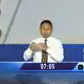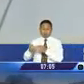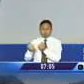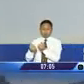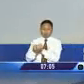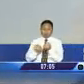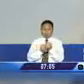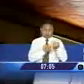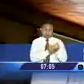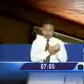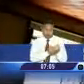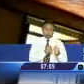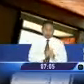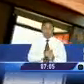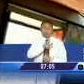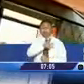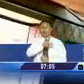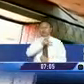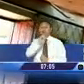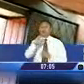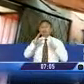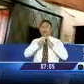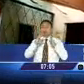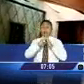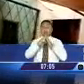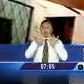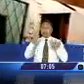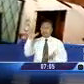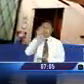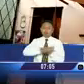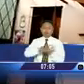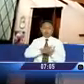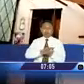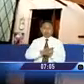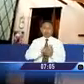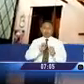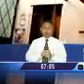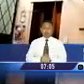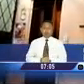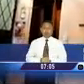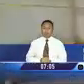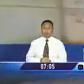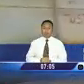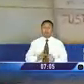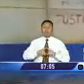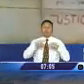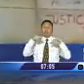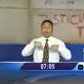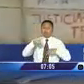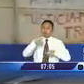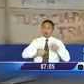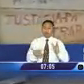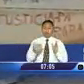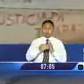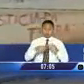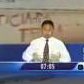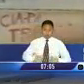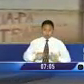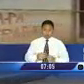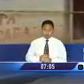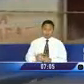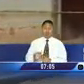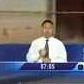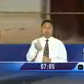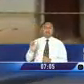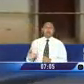recursos del Estado. Cerca de 300 casas están catalogadas dentro del proceso de demolición, es decir, son inhabitables. La inversión a la